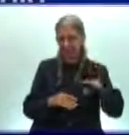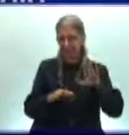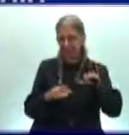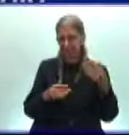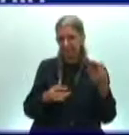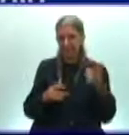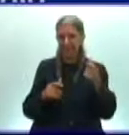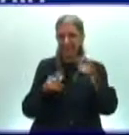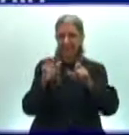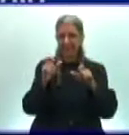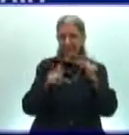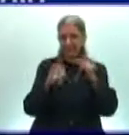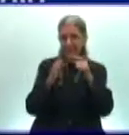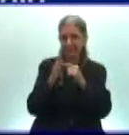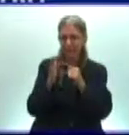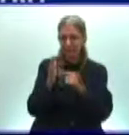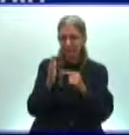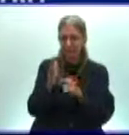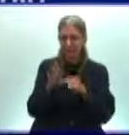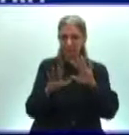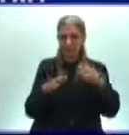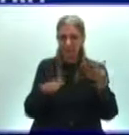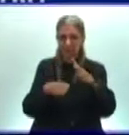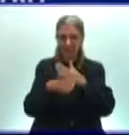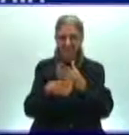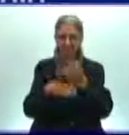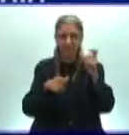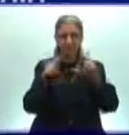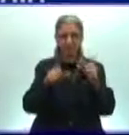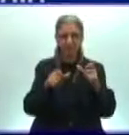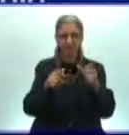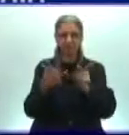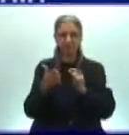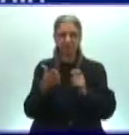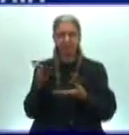cuál es su símbolo químico?